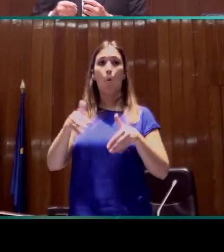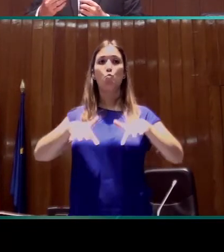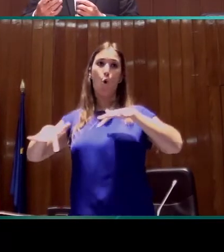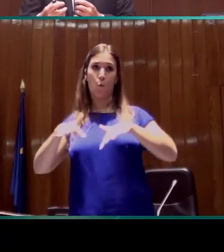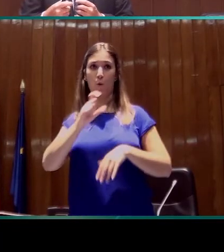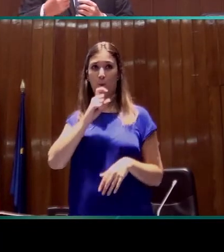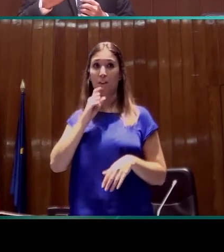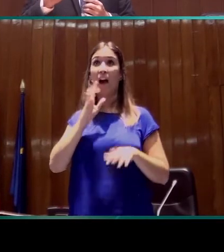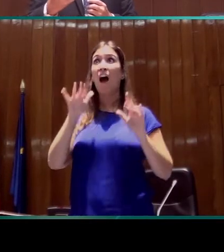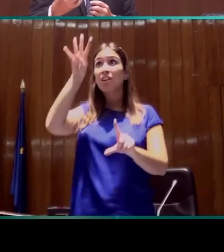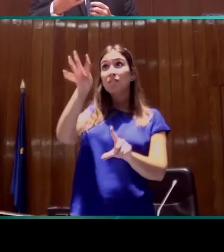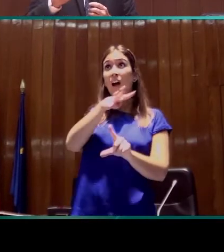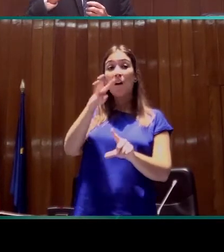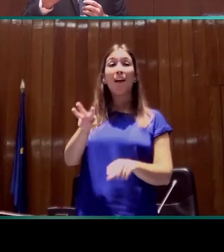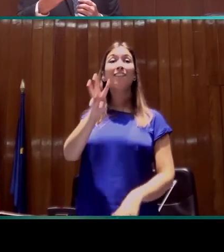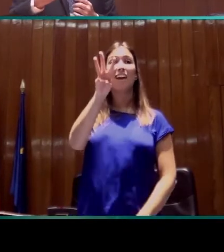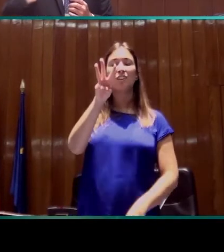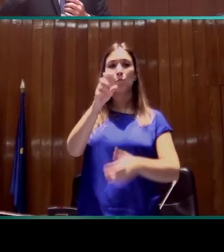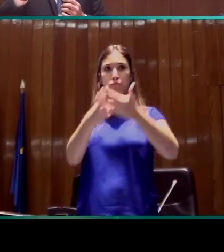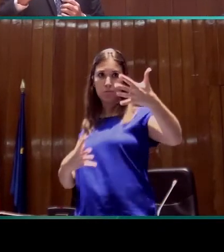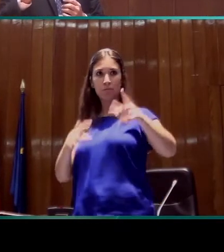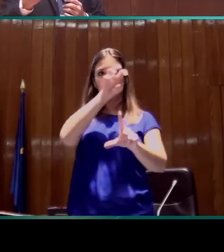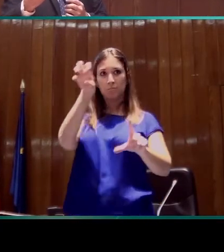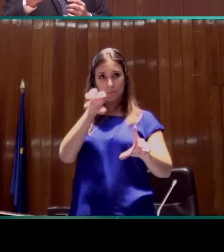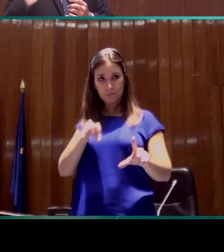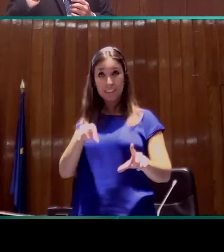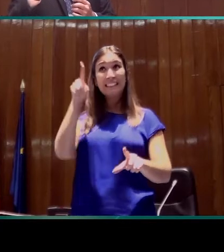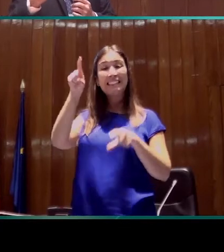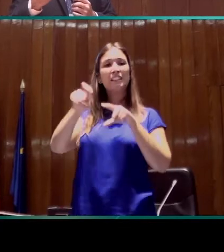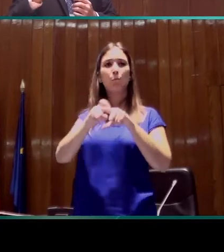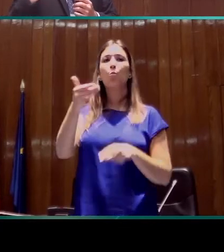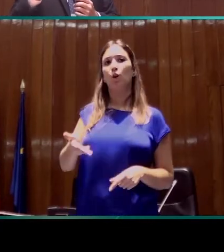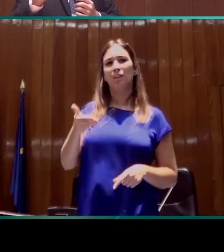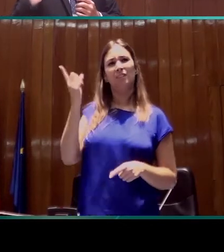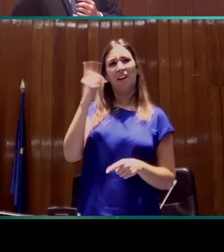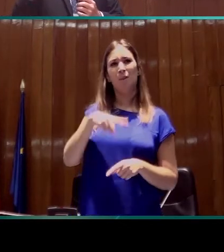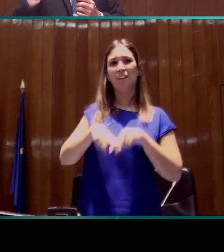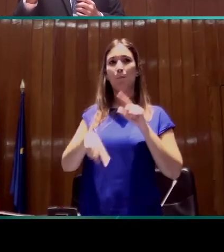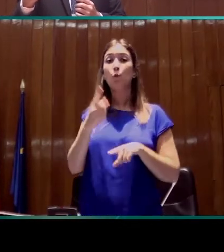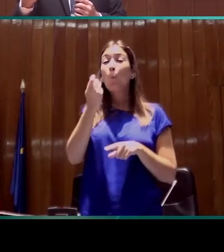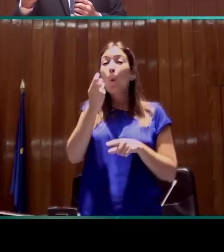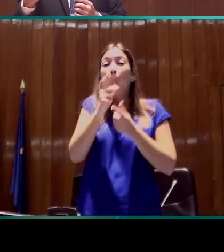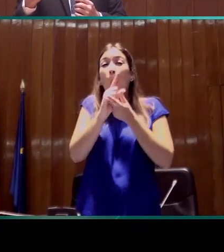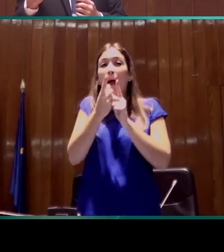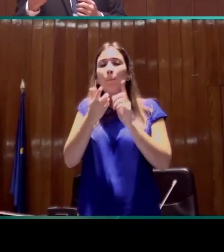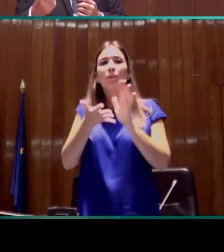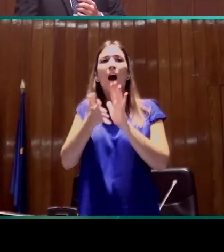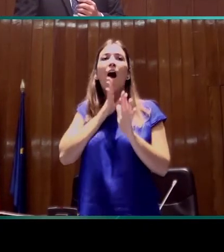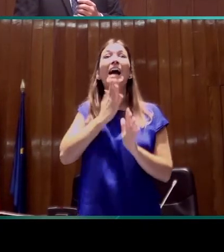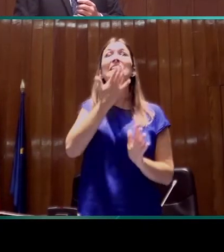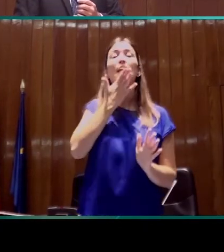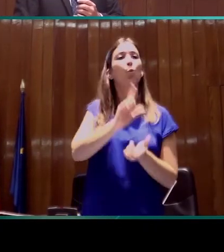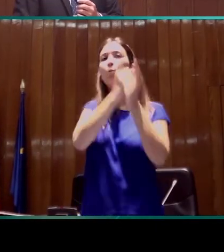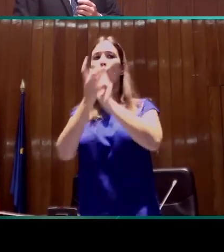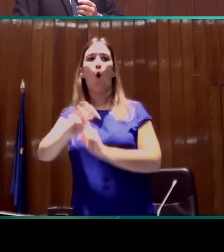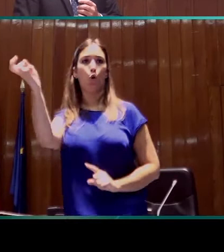movimiento. Por tanto, son informativos esos tipos de contrastes, cambiando simplemente uno de